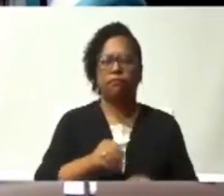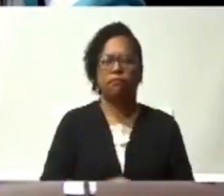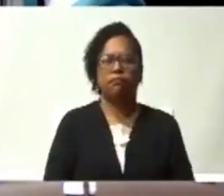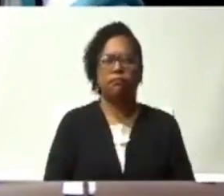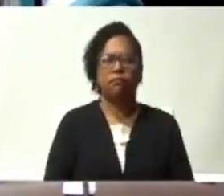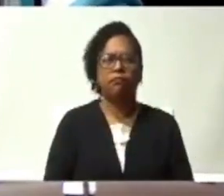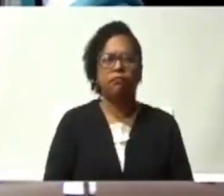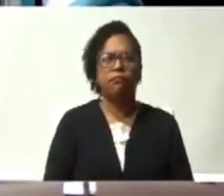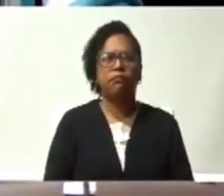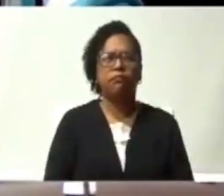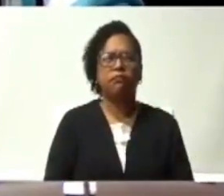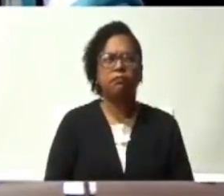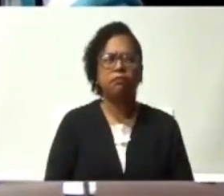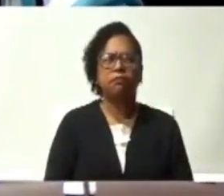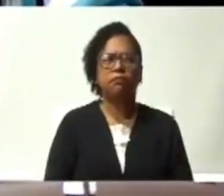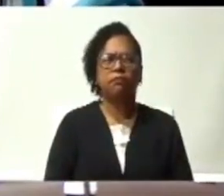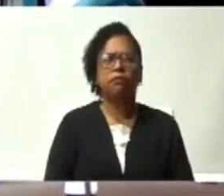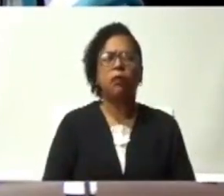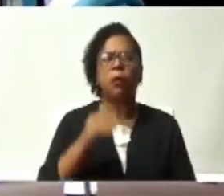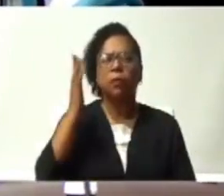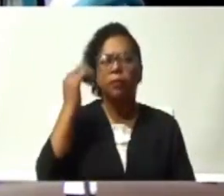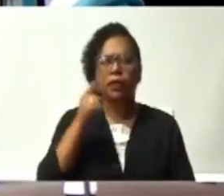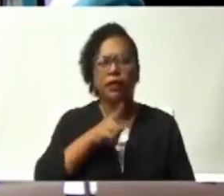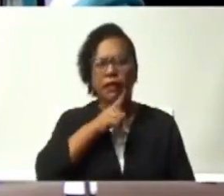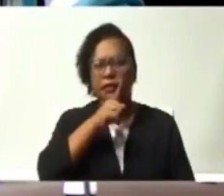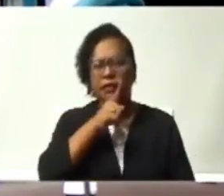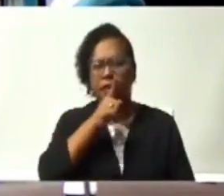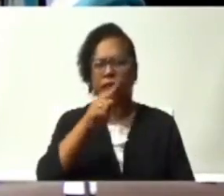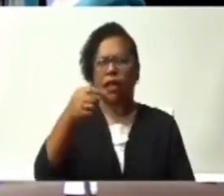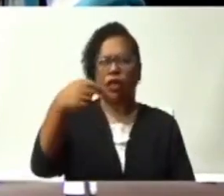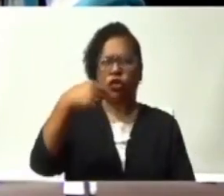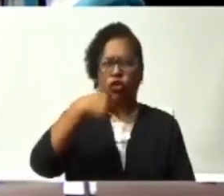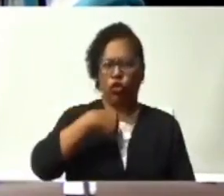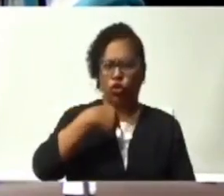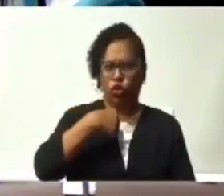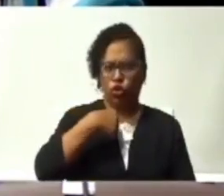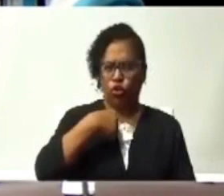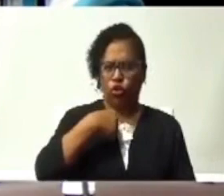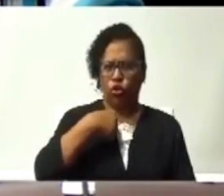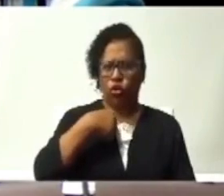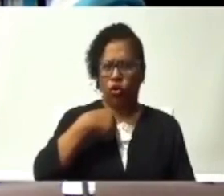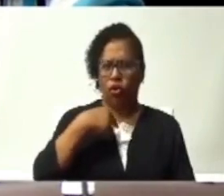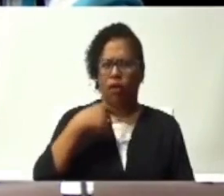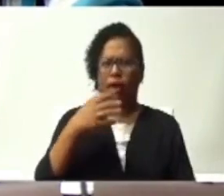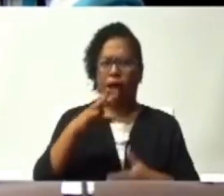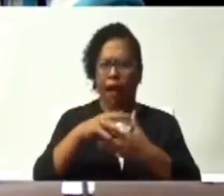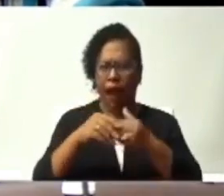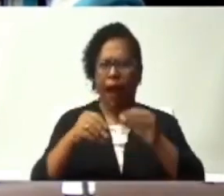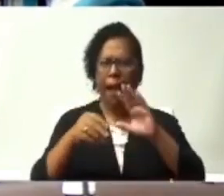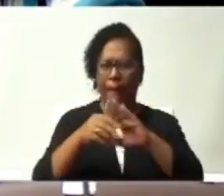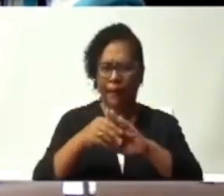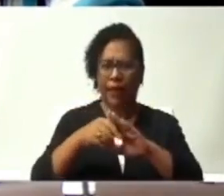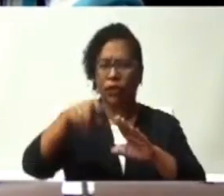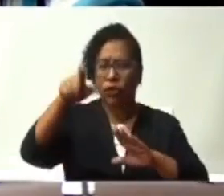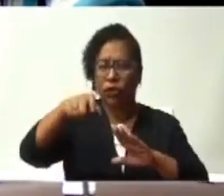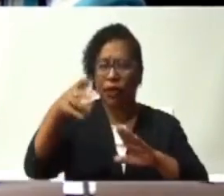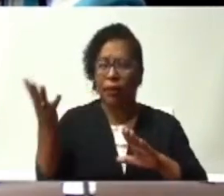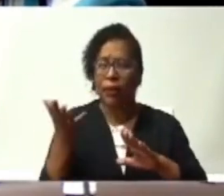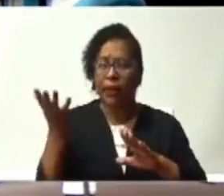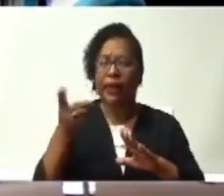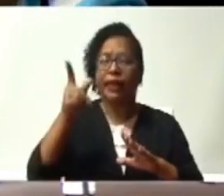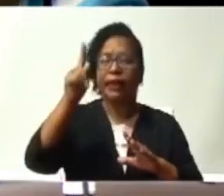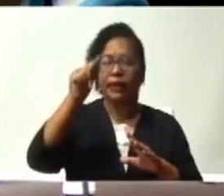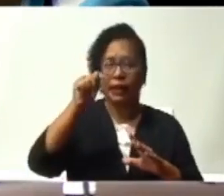improcedente que este turno de Tireo yo lo tome para contestar el turno que tomó el colega Julito Fulcar.